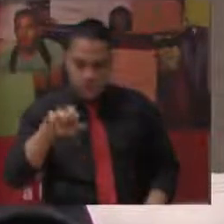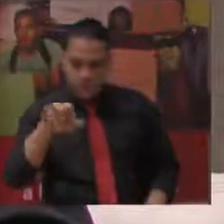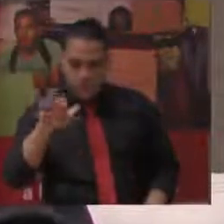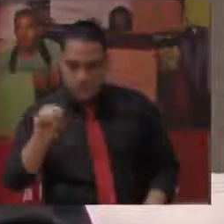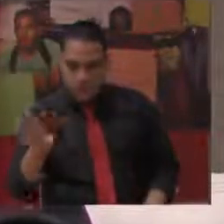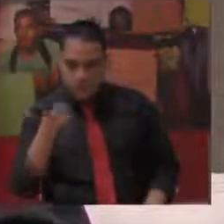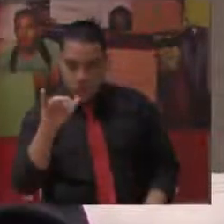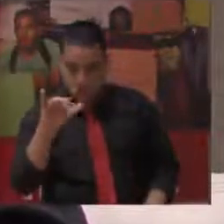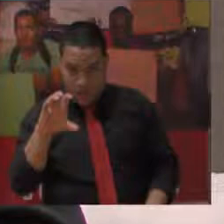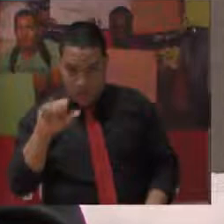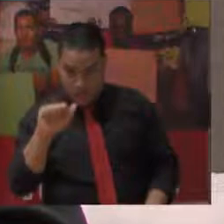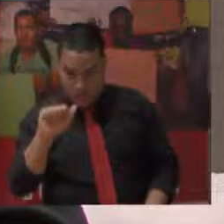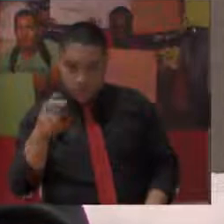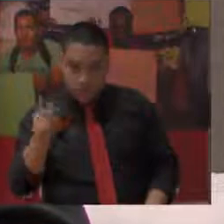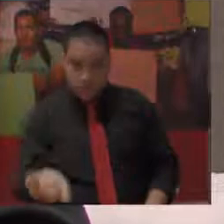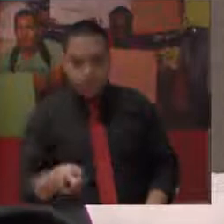lastimosamente